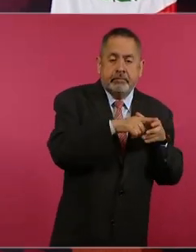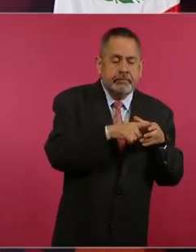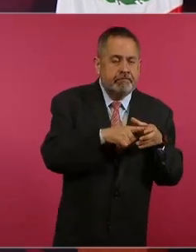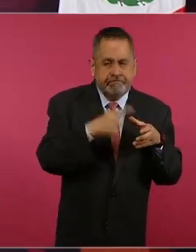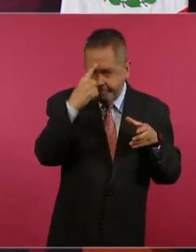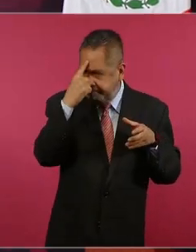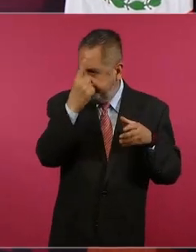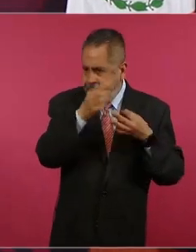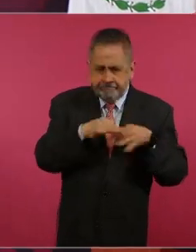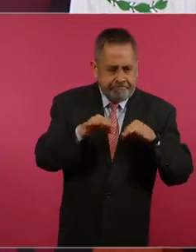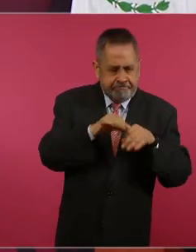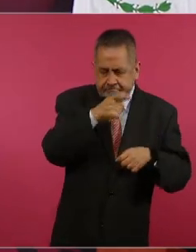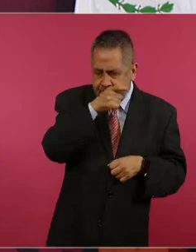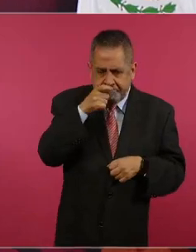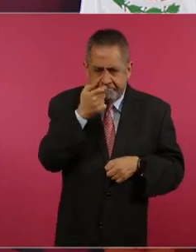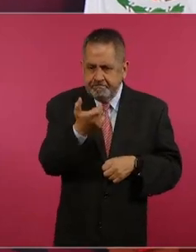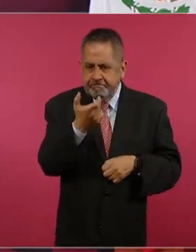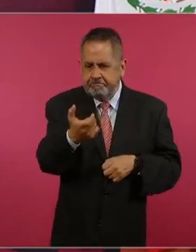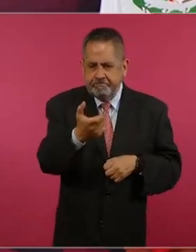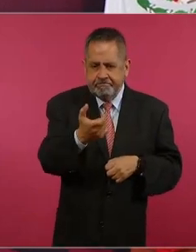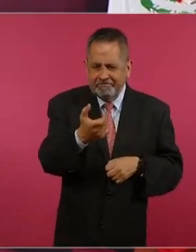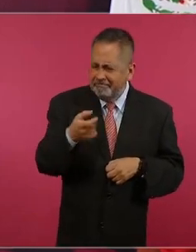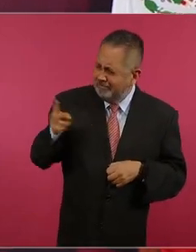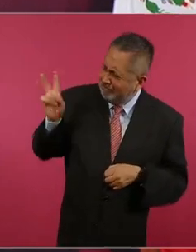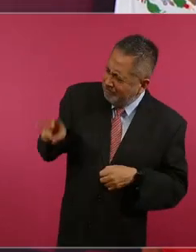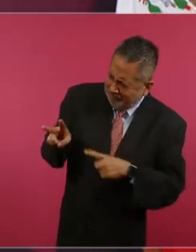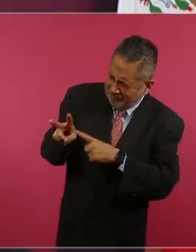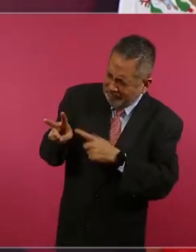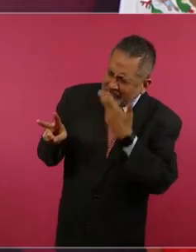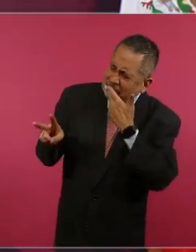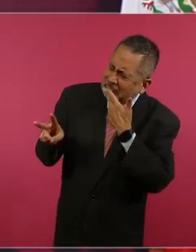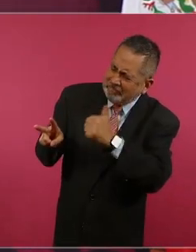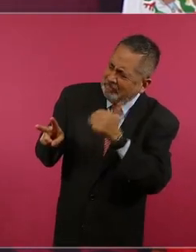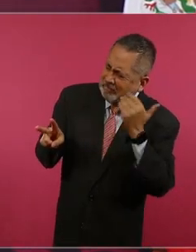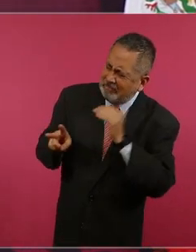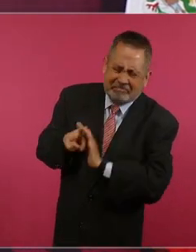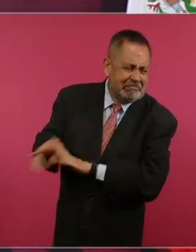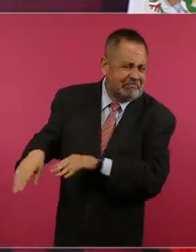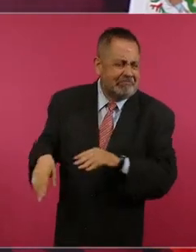dinero, no la verdad.